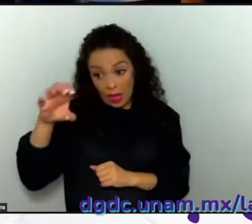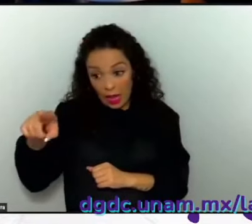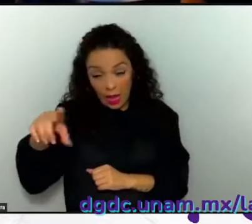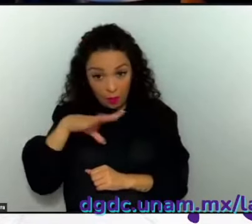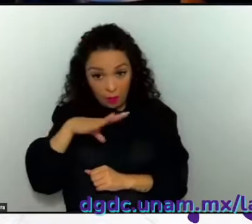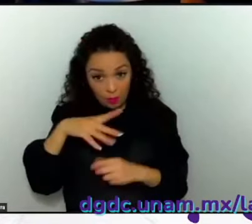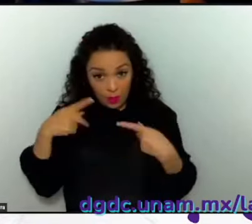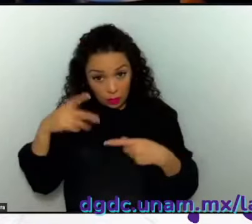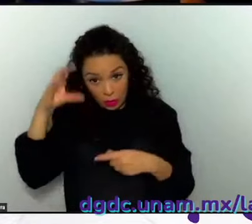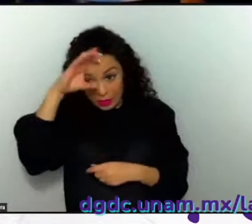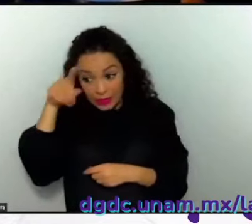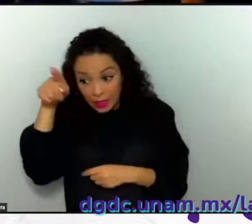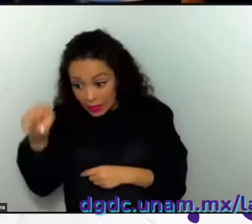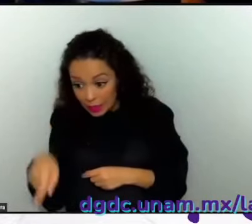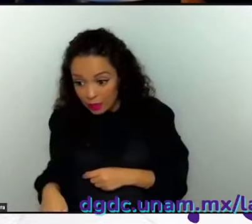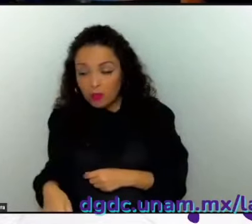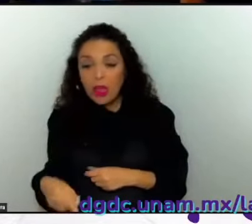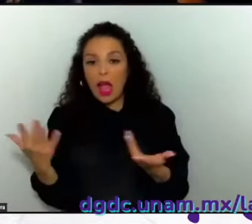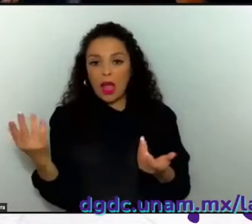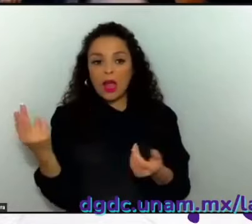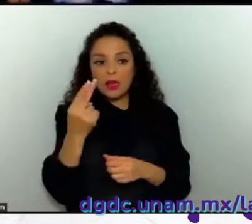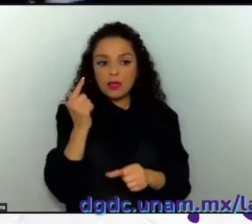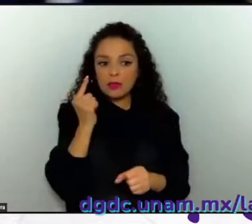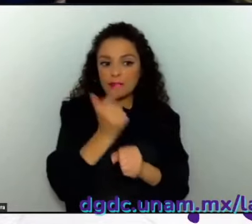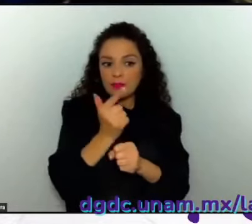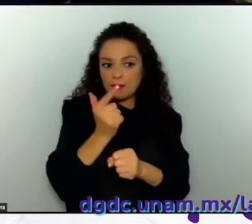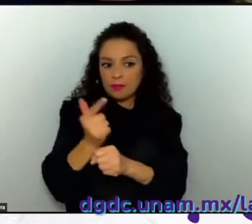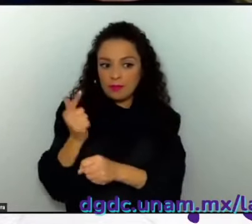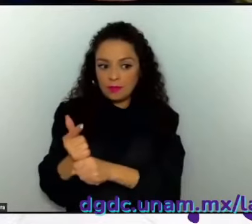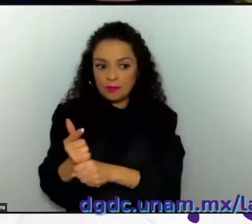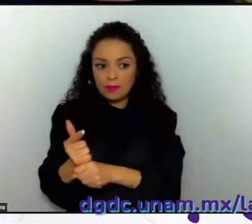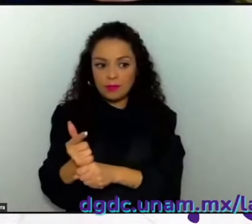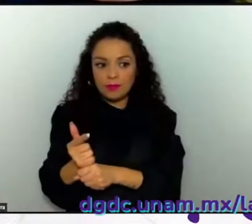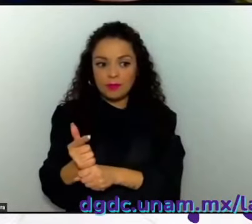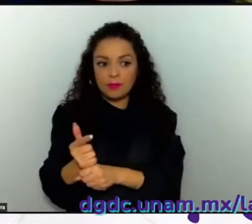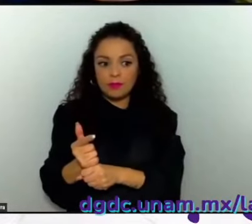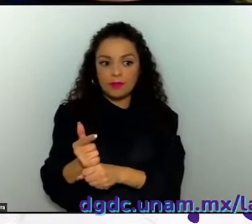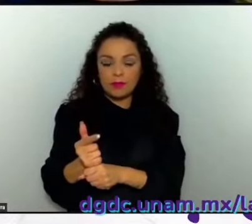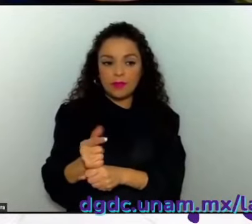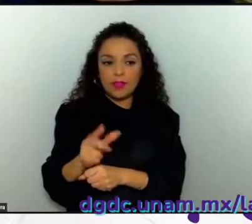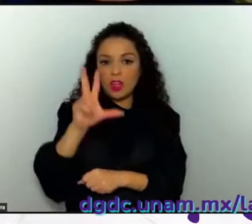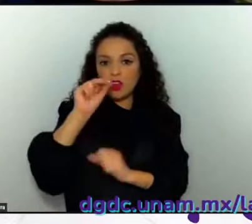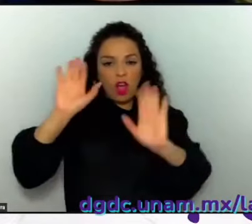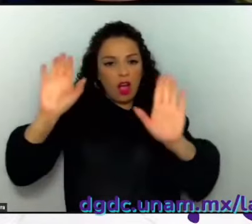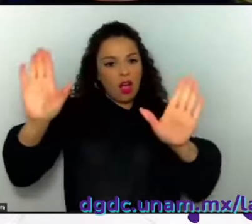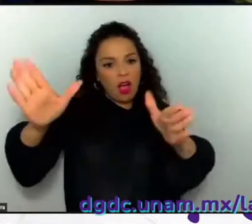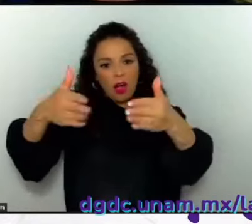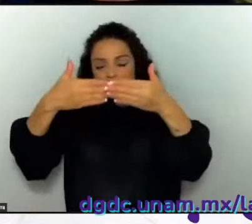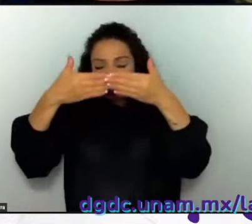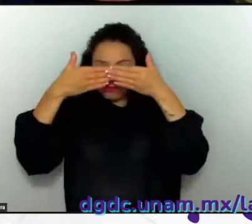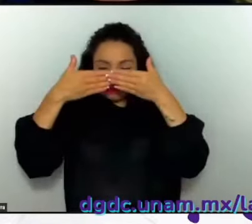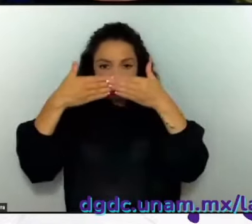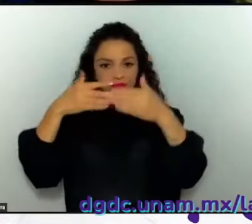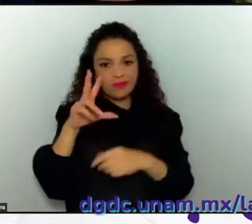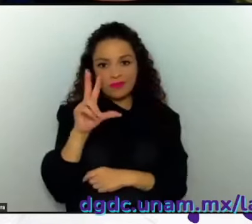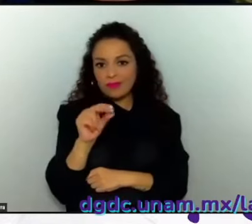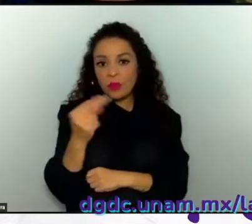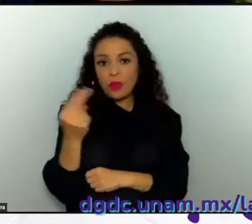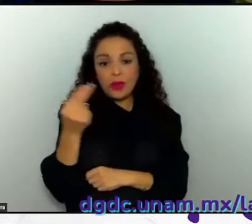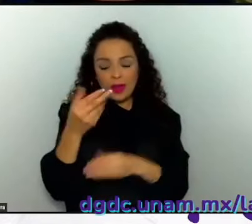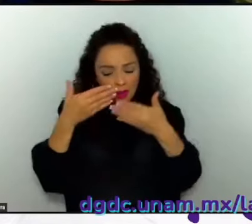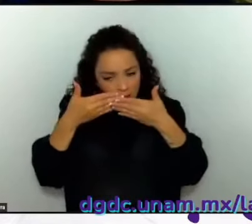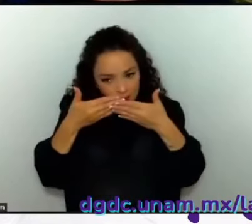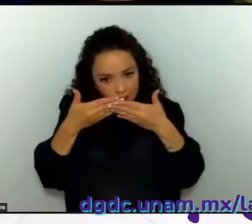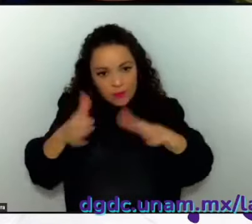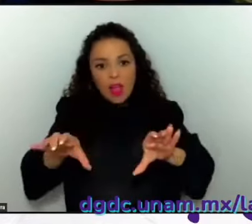Si los tienes, tratar de notarlos cuando puedas y tratar de que no te cieguen a otras formas de ver las